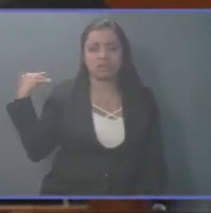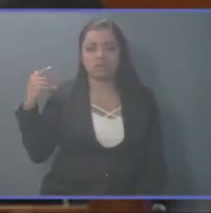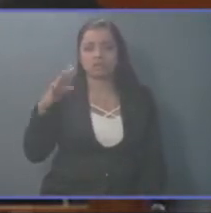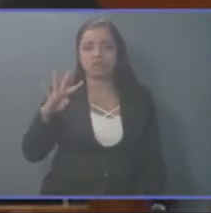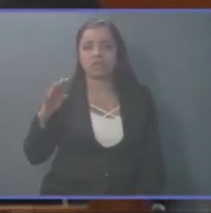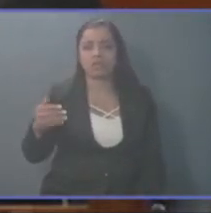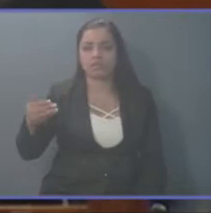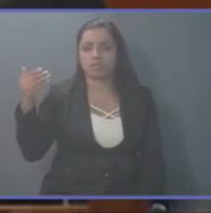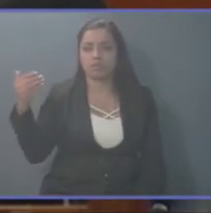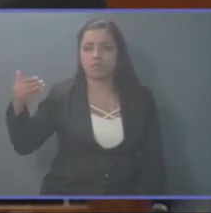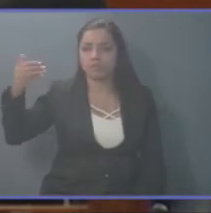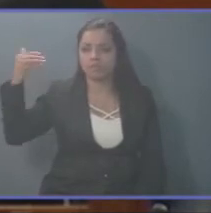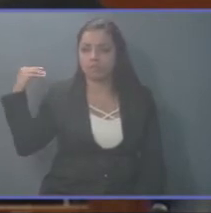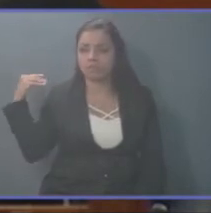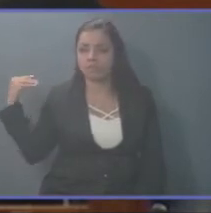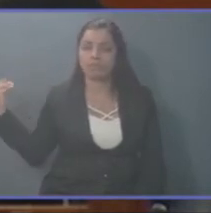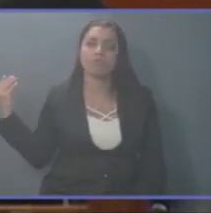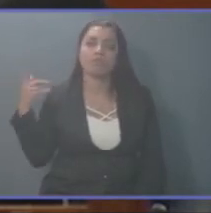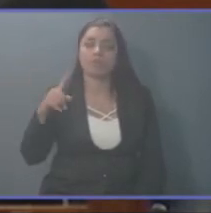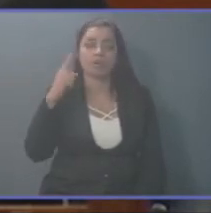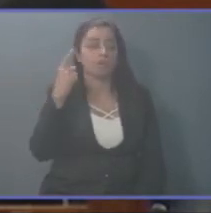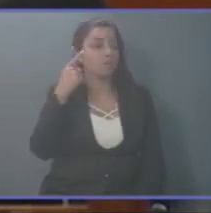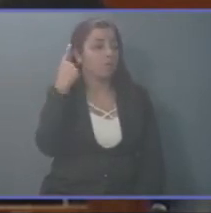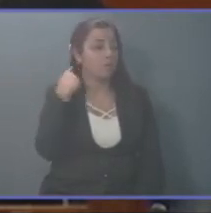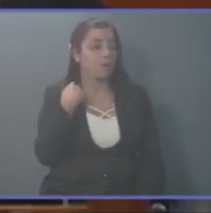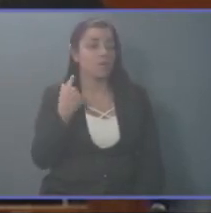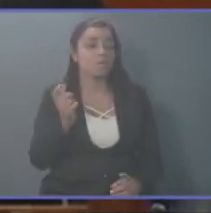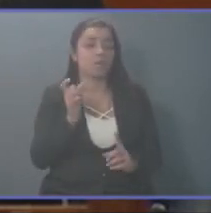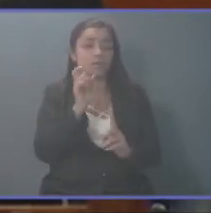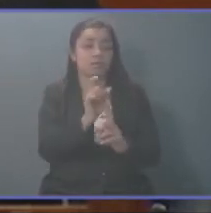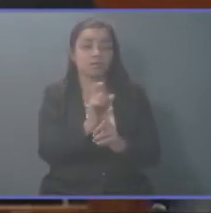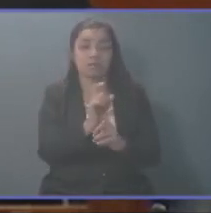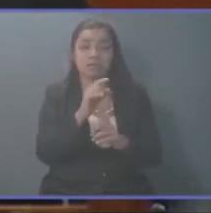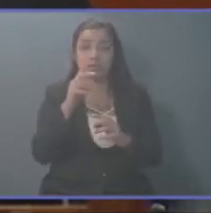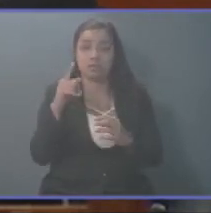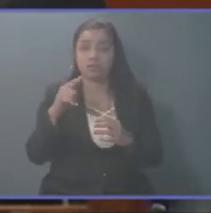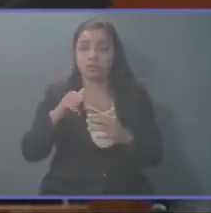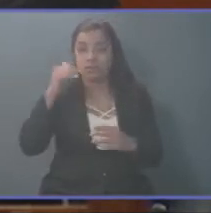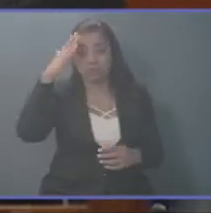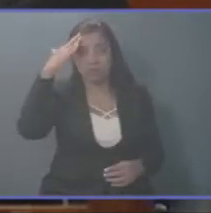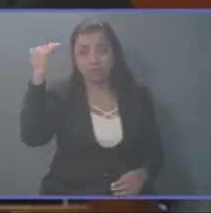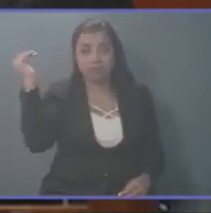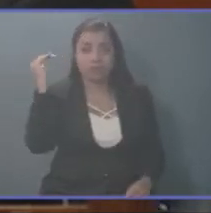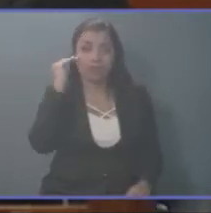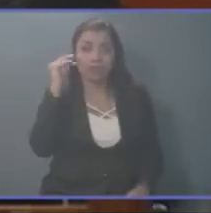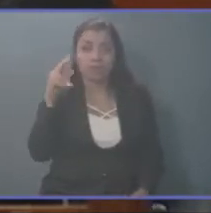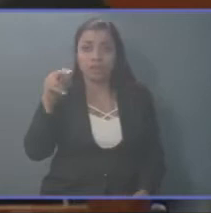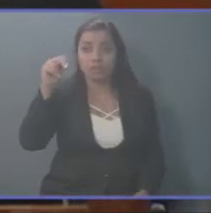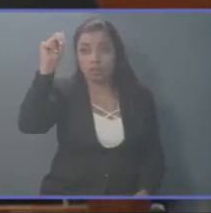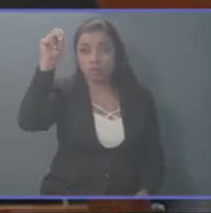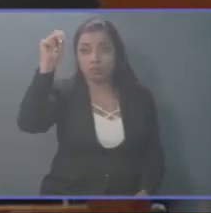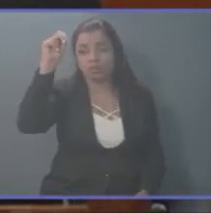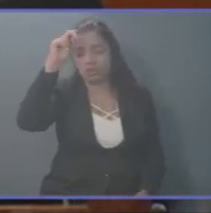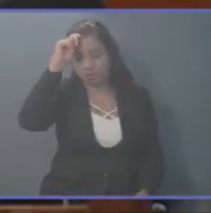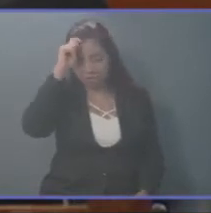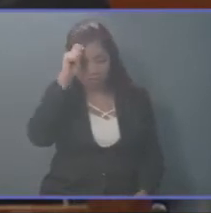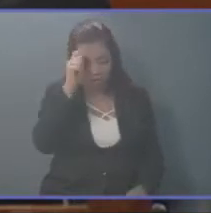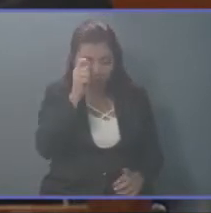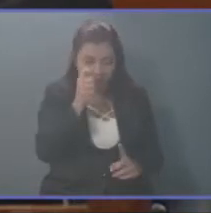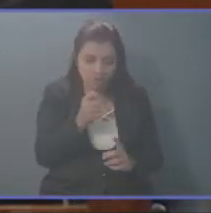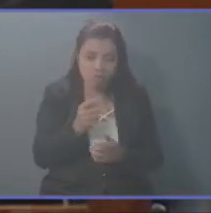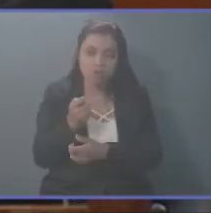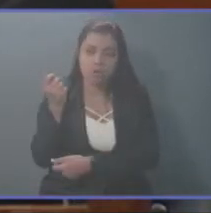3 años quizás, 4 años, se le dio a un ciudadano norcoreano una distinción honorífica.